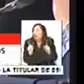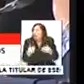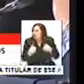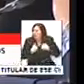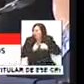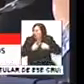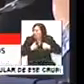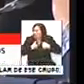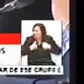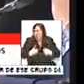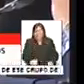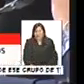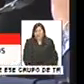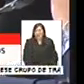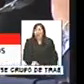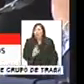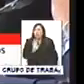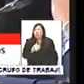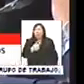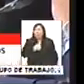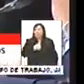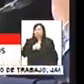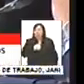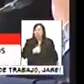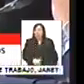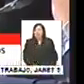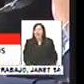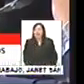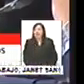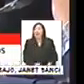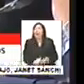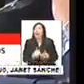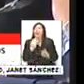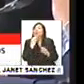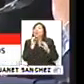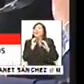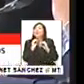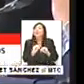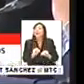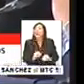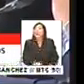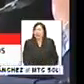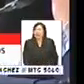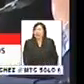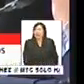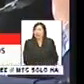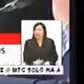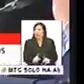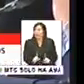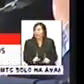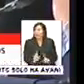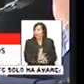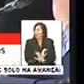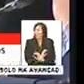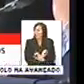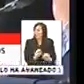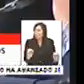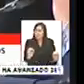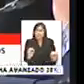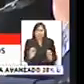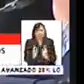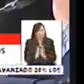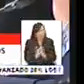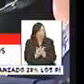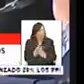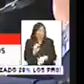animales eso es lo que tiene su ministerio que cumplir darle a los chicos la capacidad de discernir nunca más un